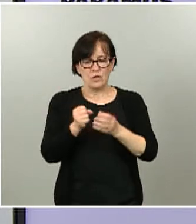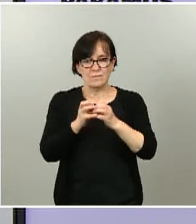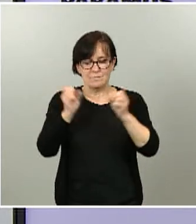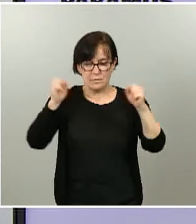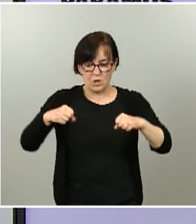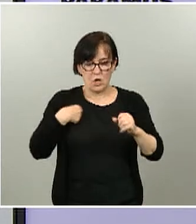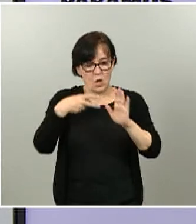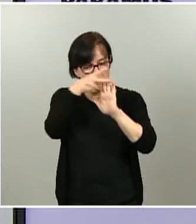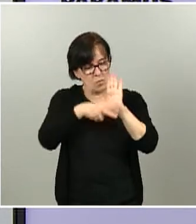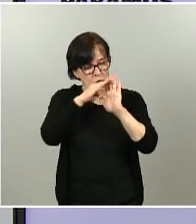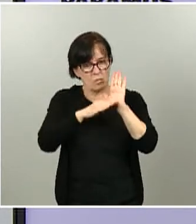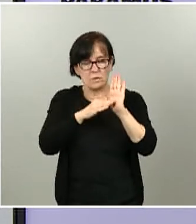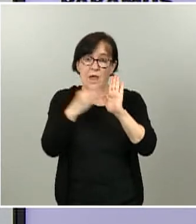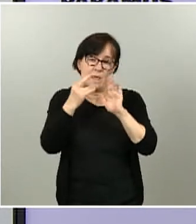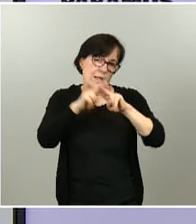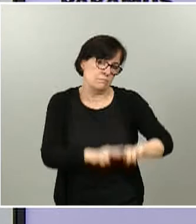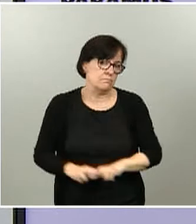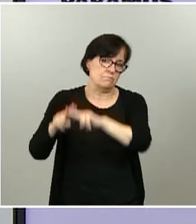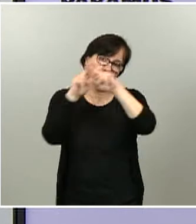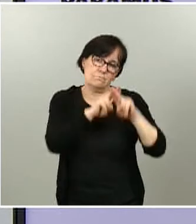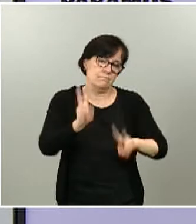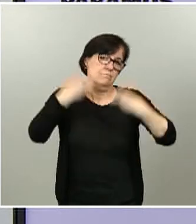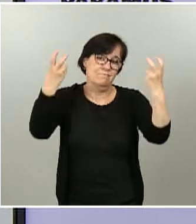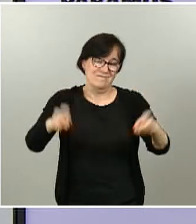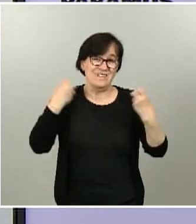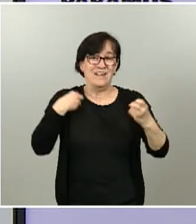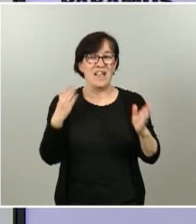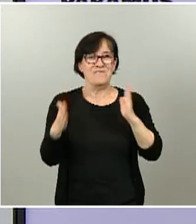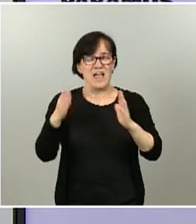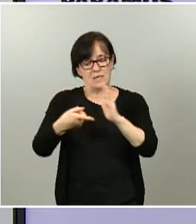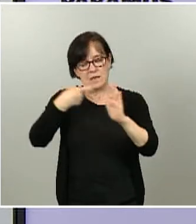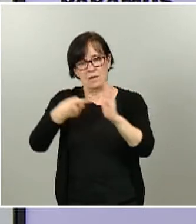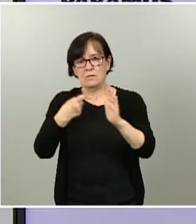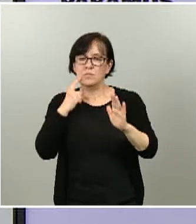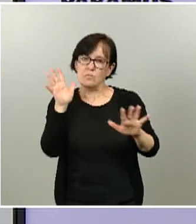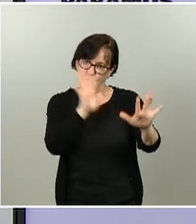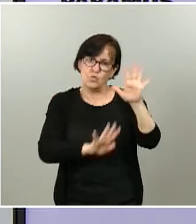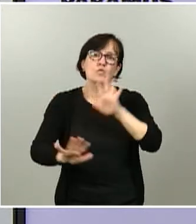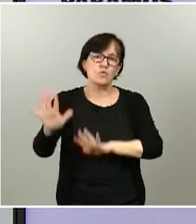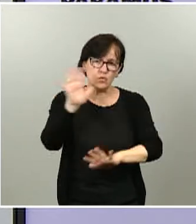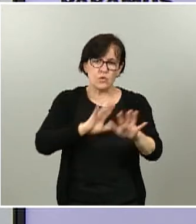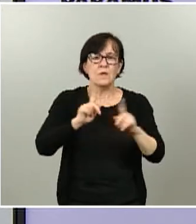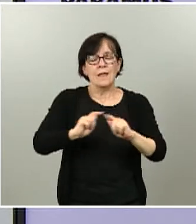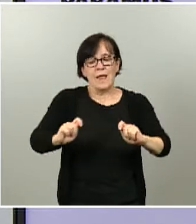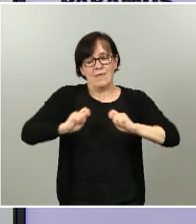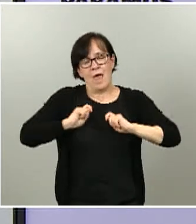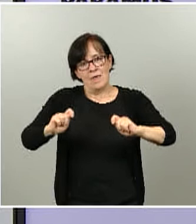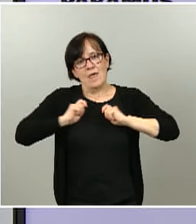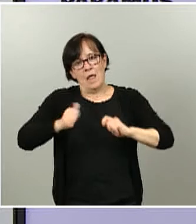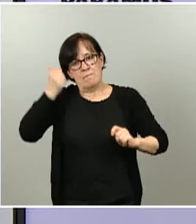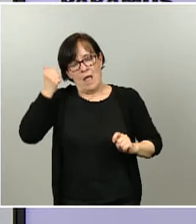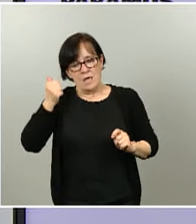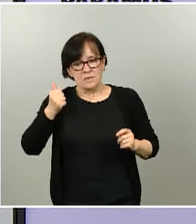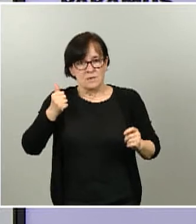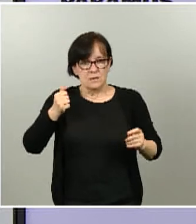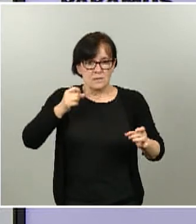permanente revisión. En esta fase de desescalada, que como he dicho antes es muy compleja y que va permitiendo muchos más grados de actividad al conjunto de